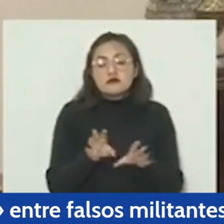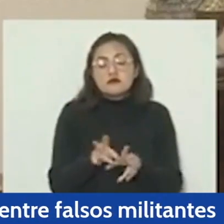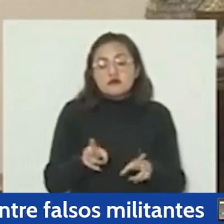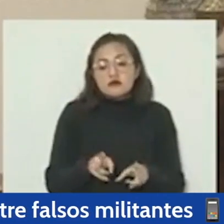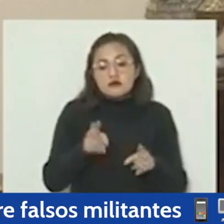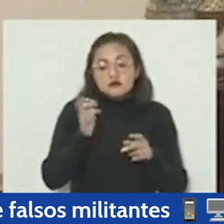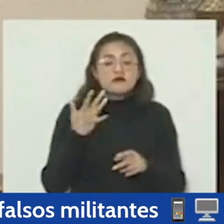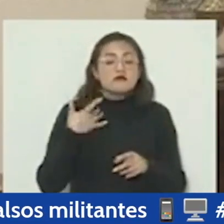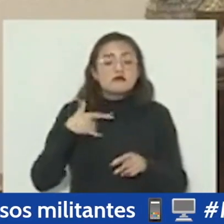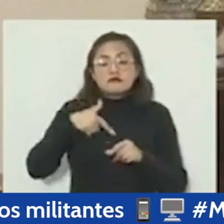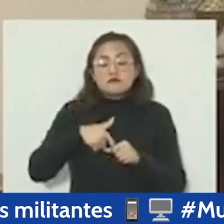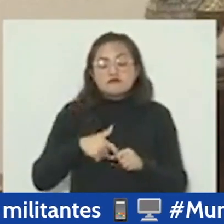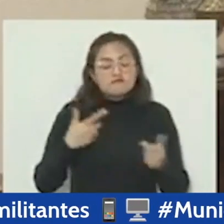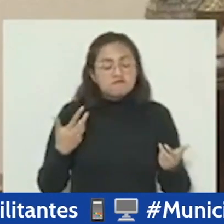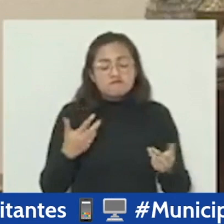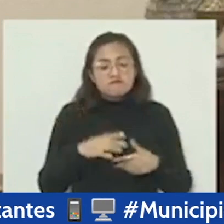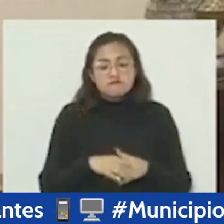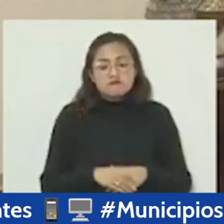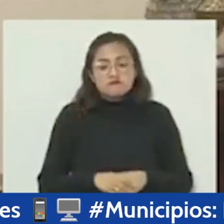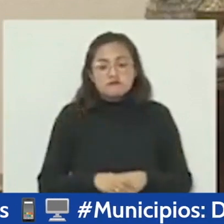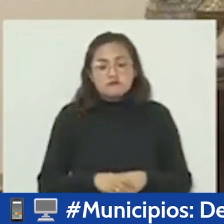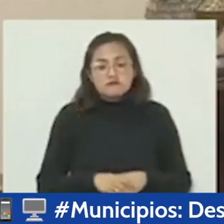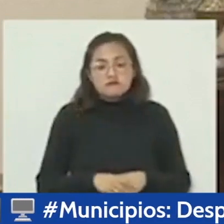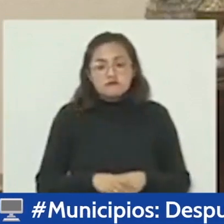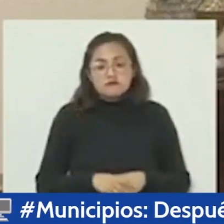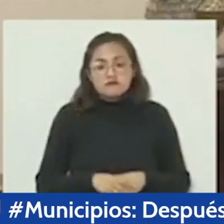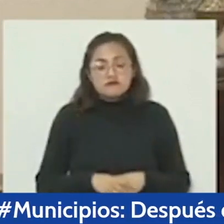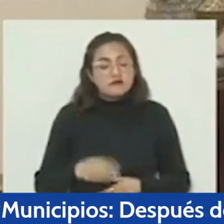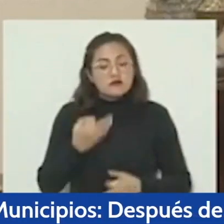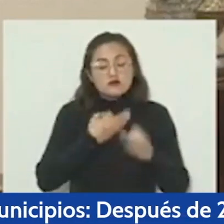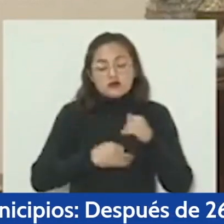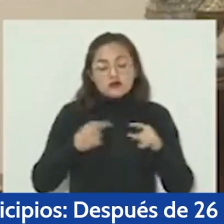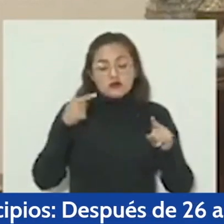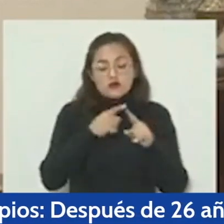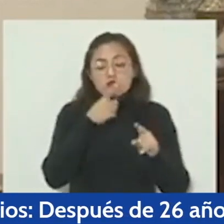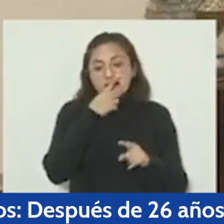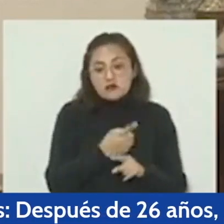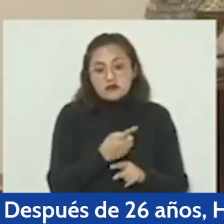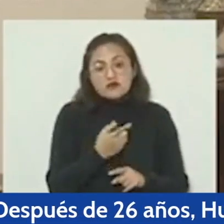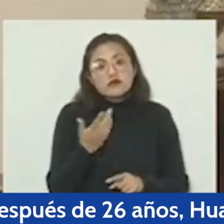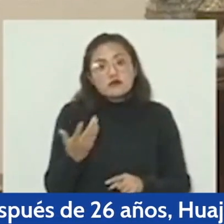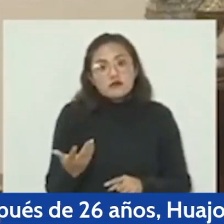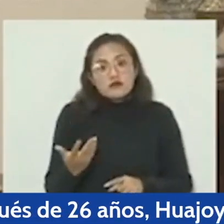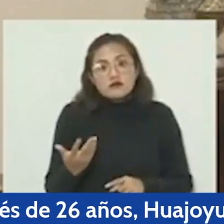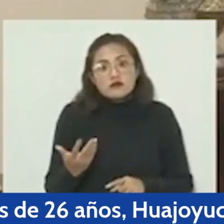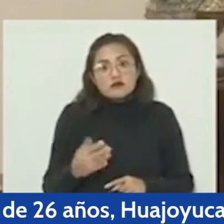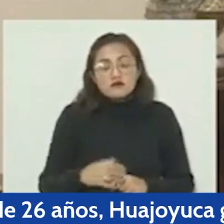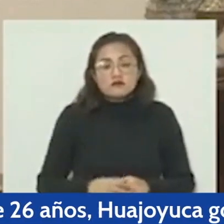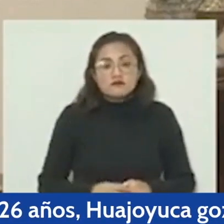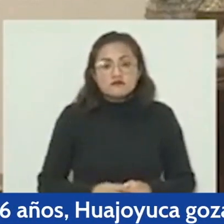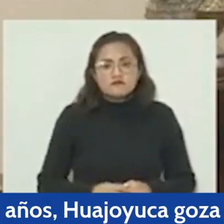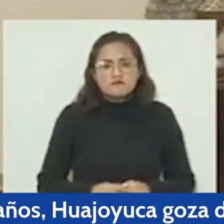combustible. Sí. Todo indica que fueron